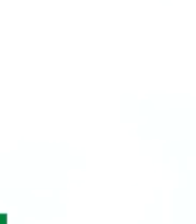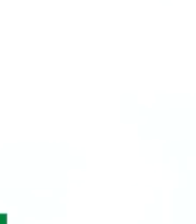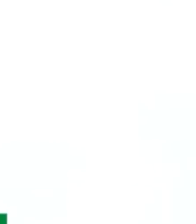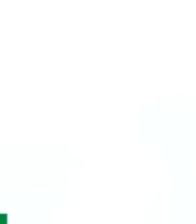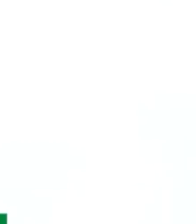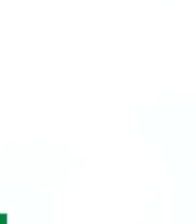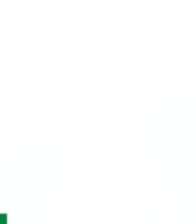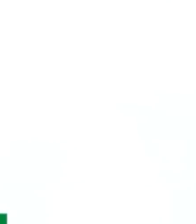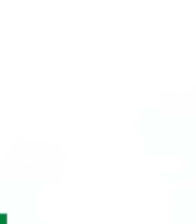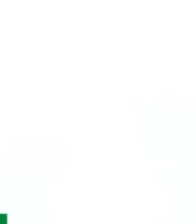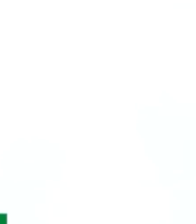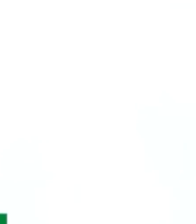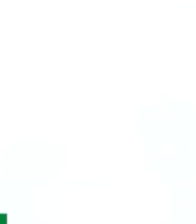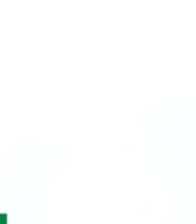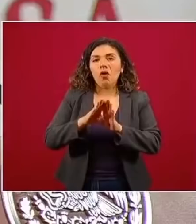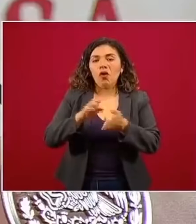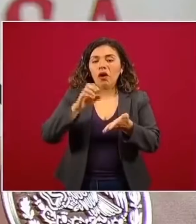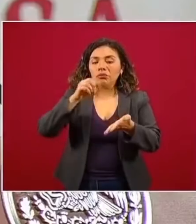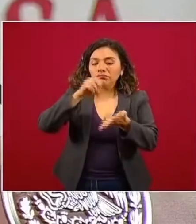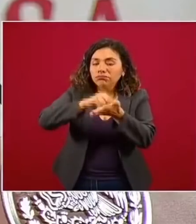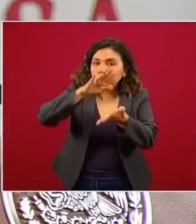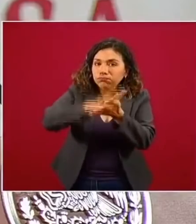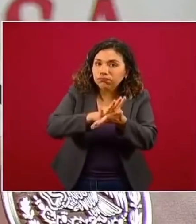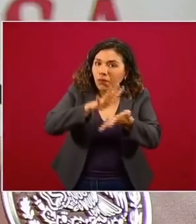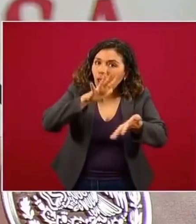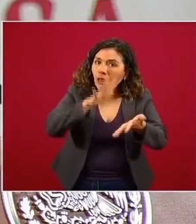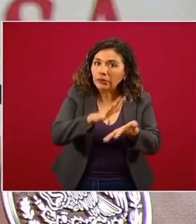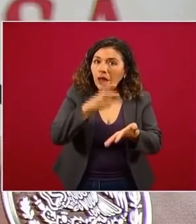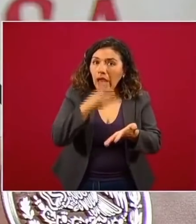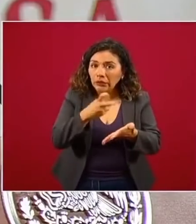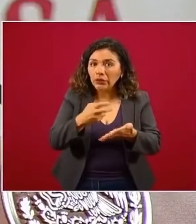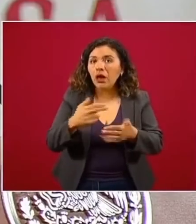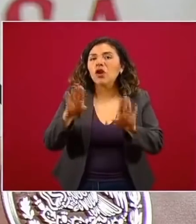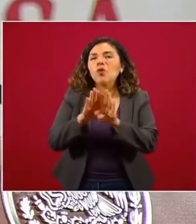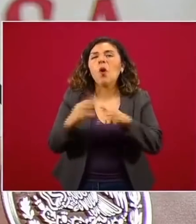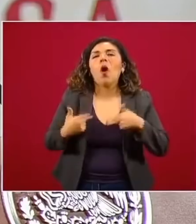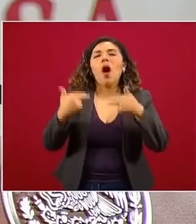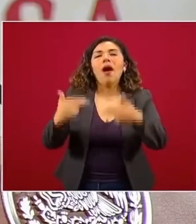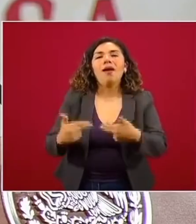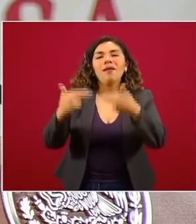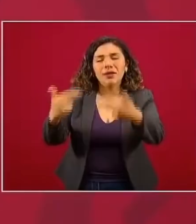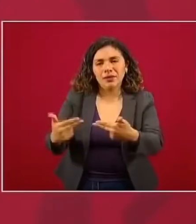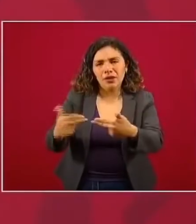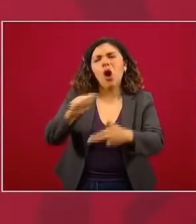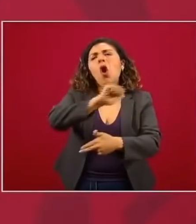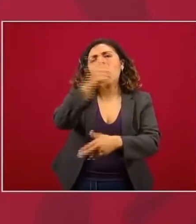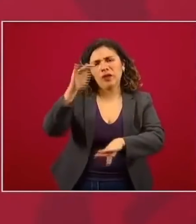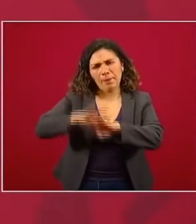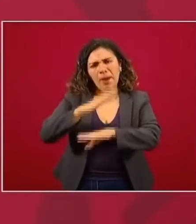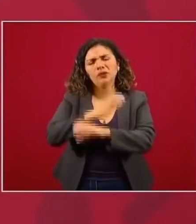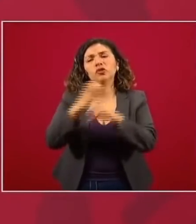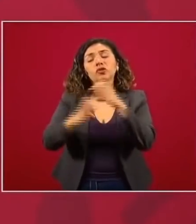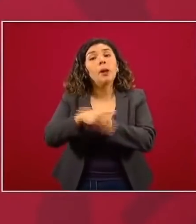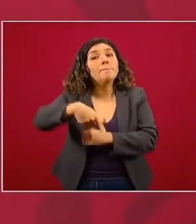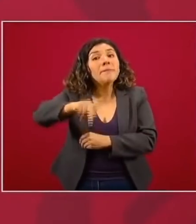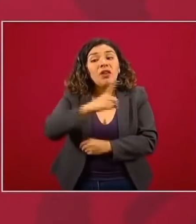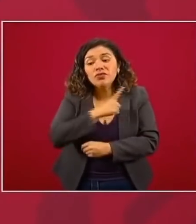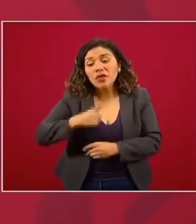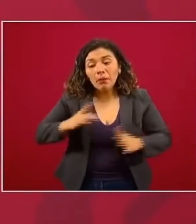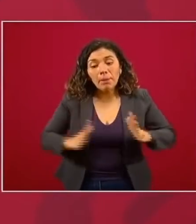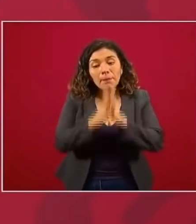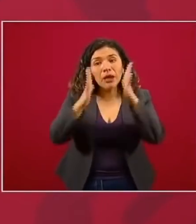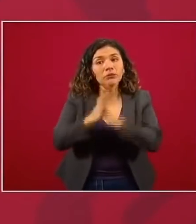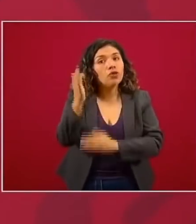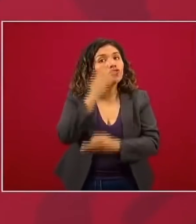proceso de estos nada se dijo entonces el presidente lópez obrador respondió a las acusaciones que le hizo ayer el ex presidente felipe calderón